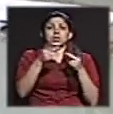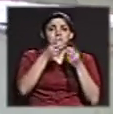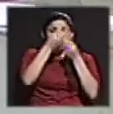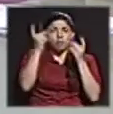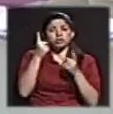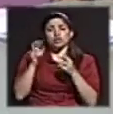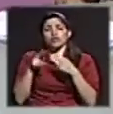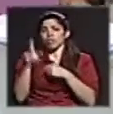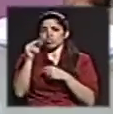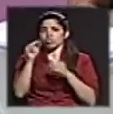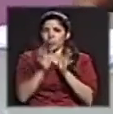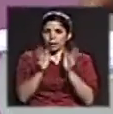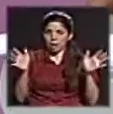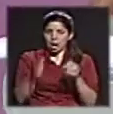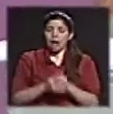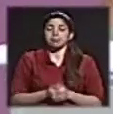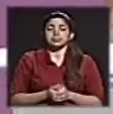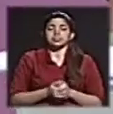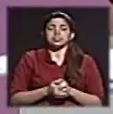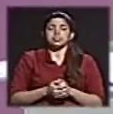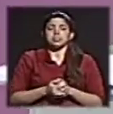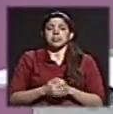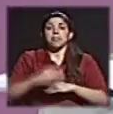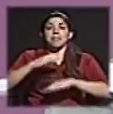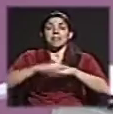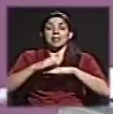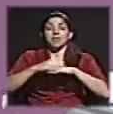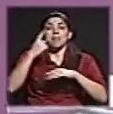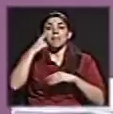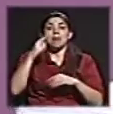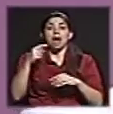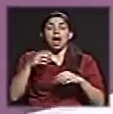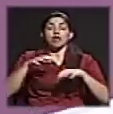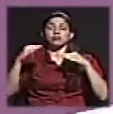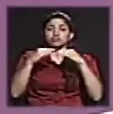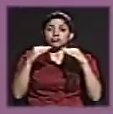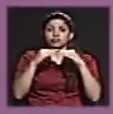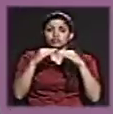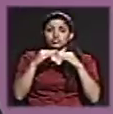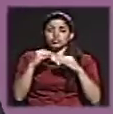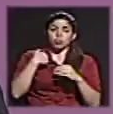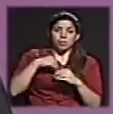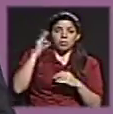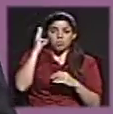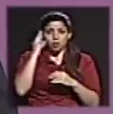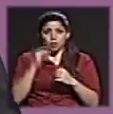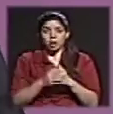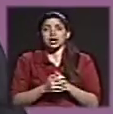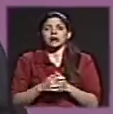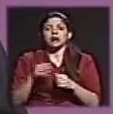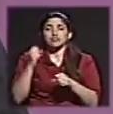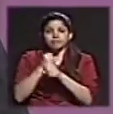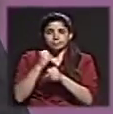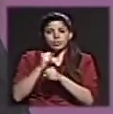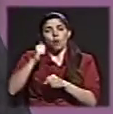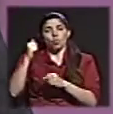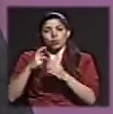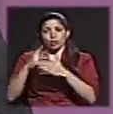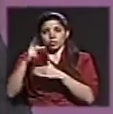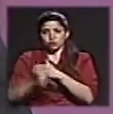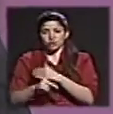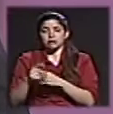municipal. La Plataforma para la Equidad de Género en el espacio local, junto con la RECOM, trabajan en otro proyecto